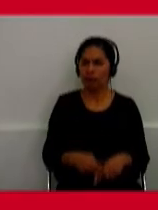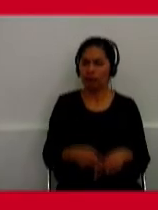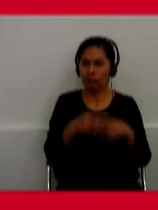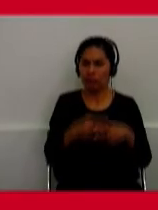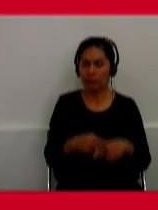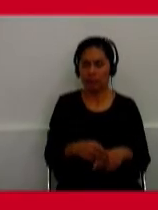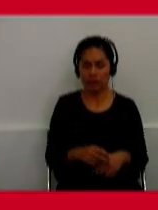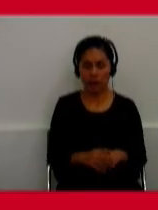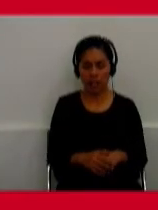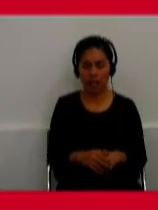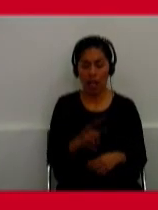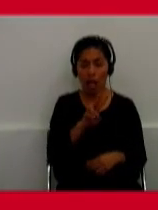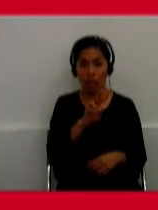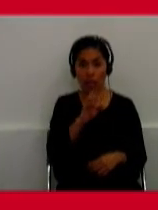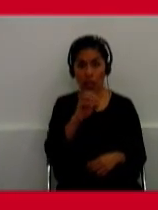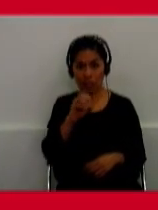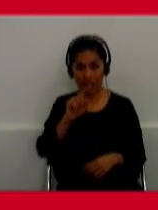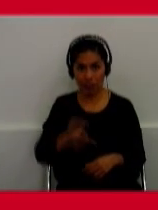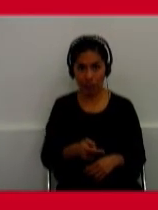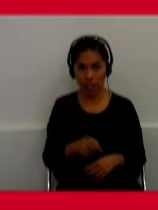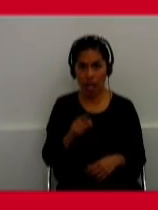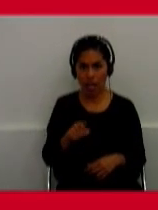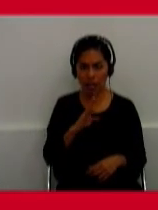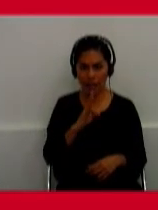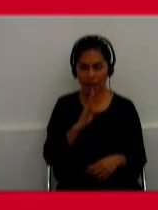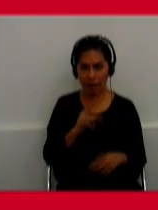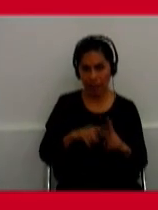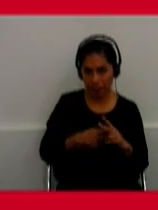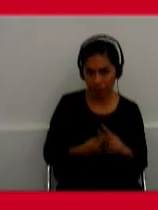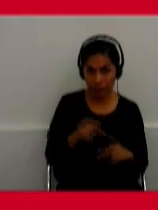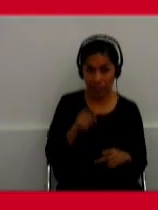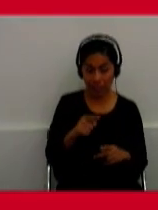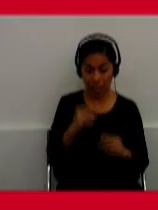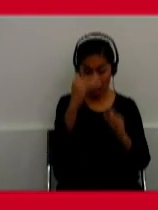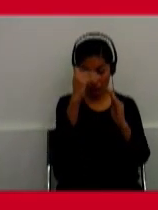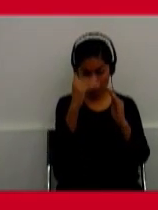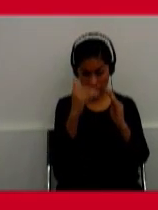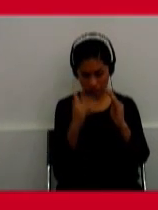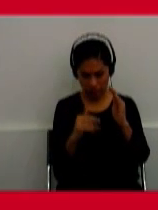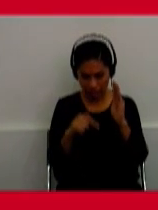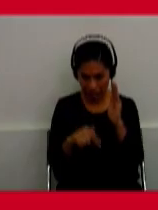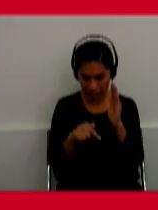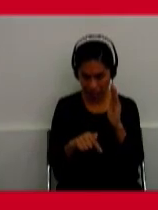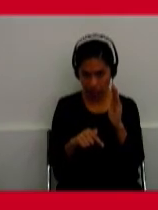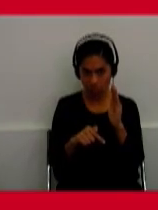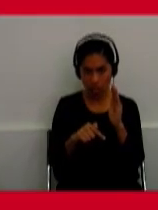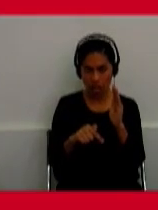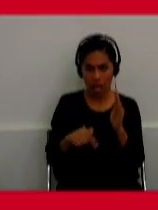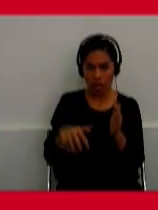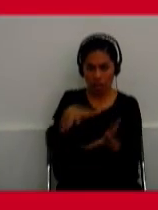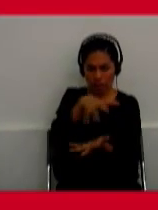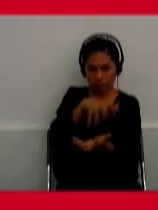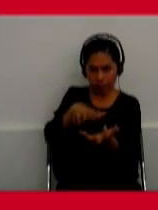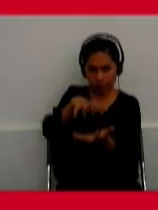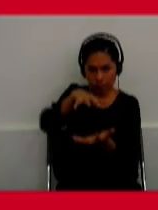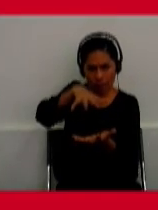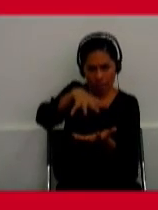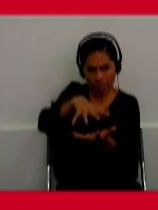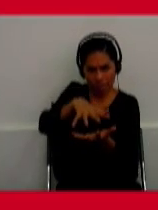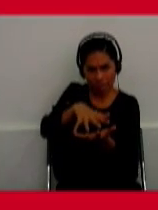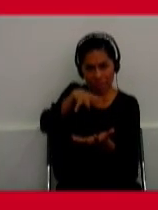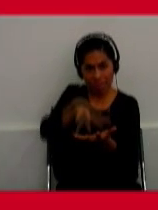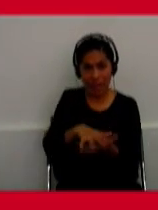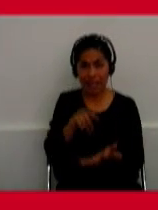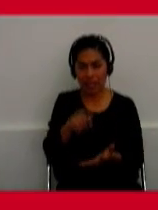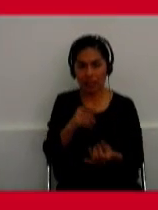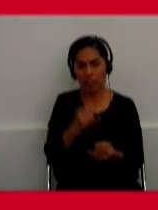les decía al inicio, la última fila es la cantidad de filtros. Va a depender mucho del vendor. En un caso, un vendor te puede